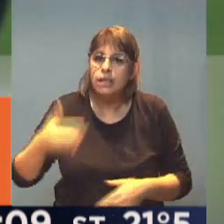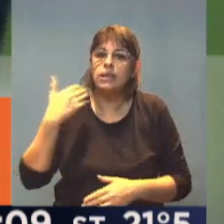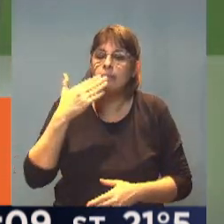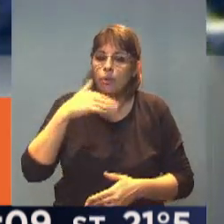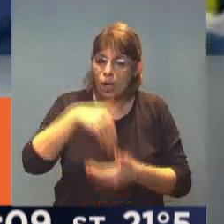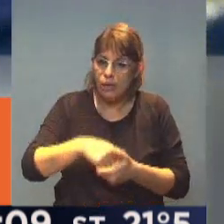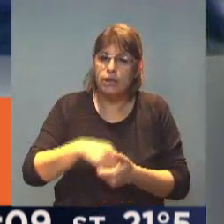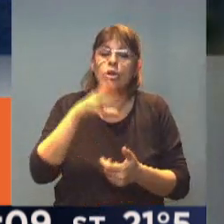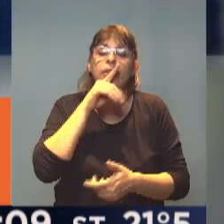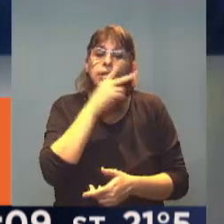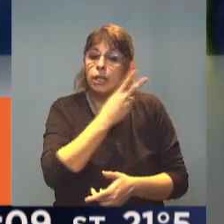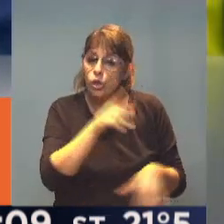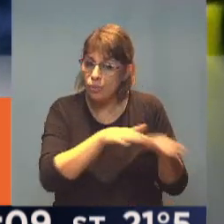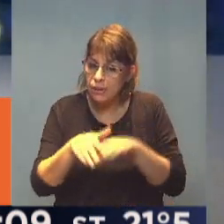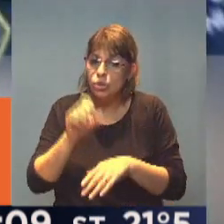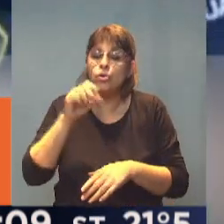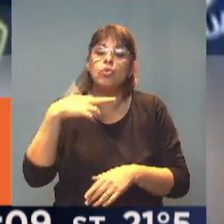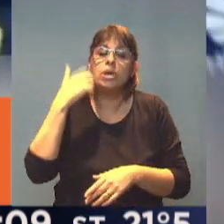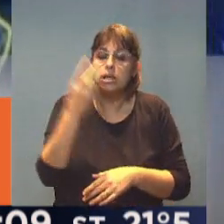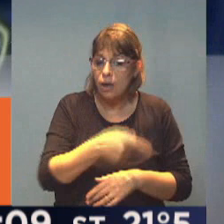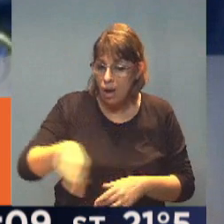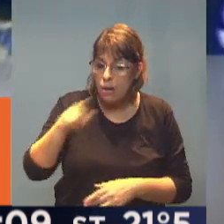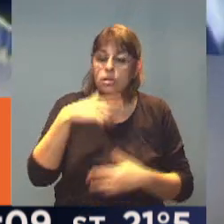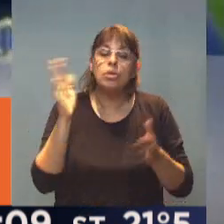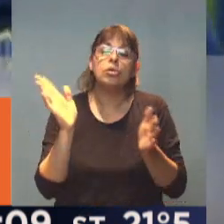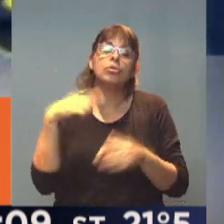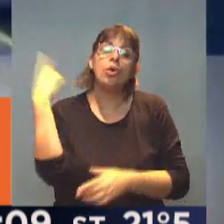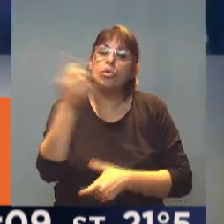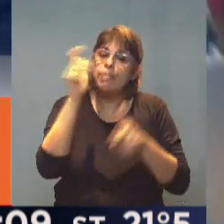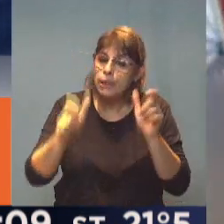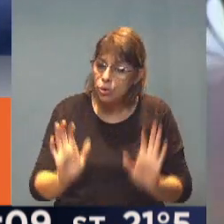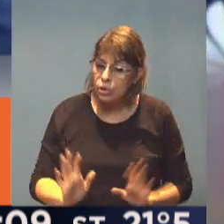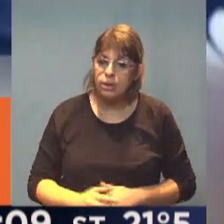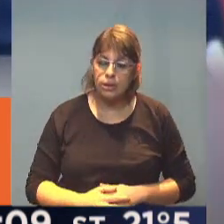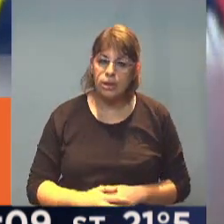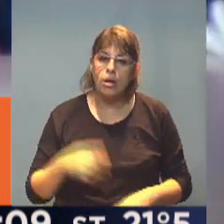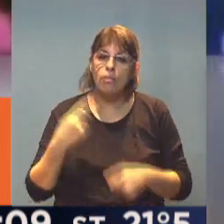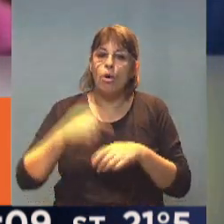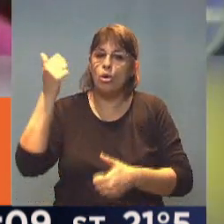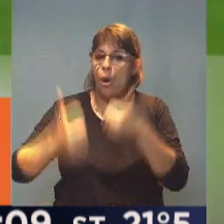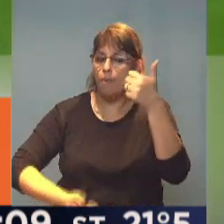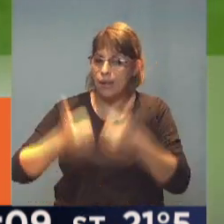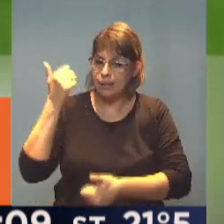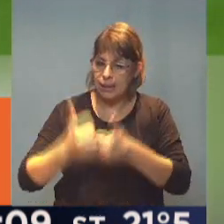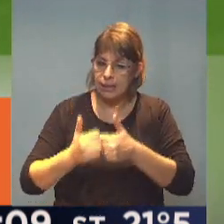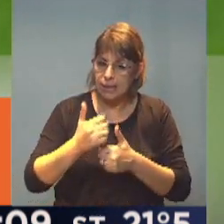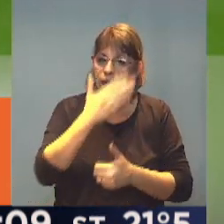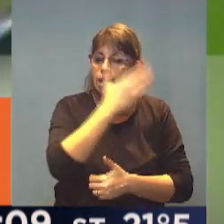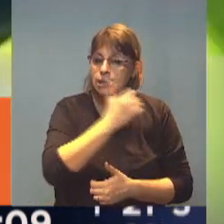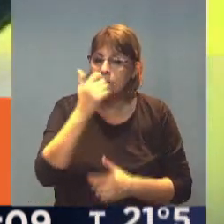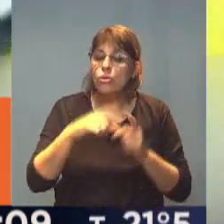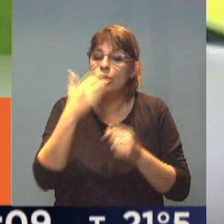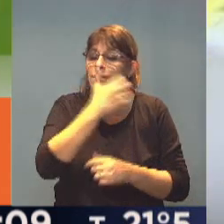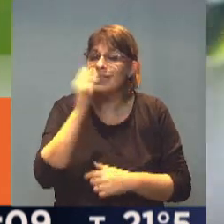Los mellizos, las hijas, todos por este torneo. 66 en su